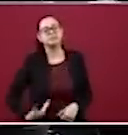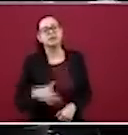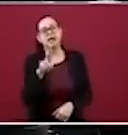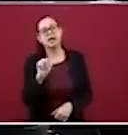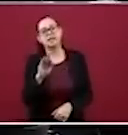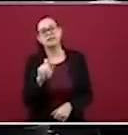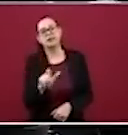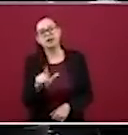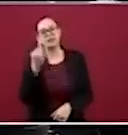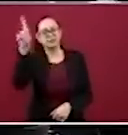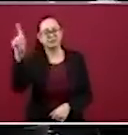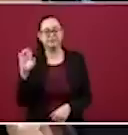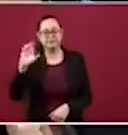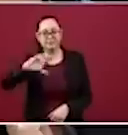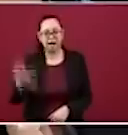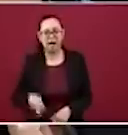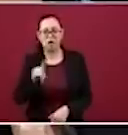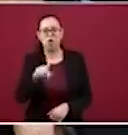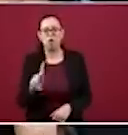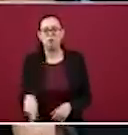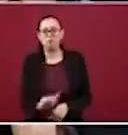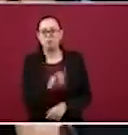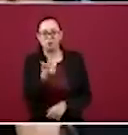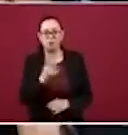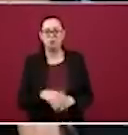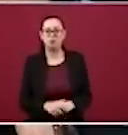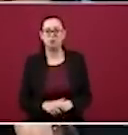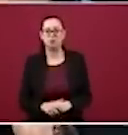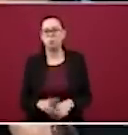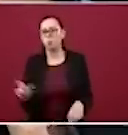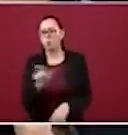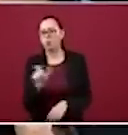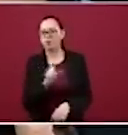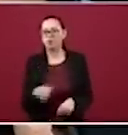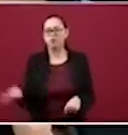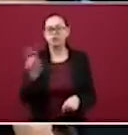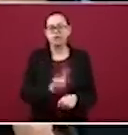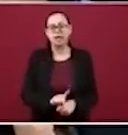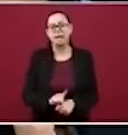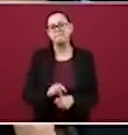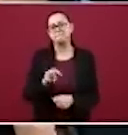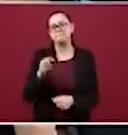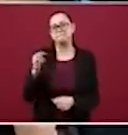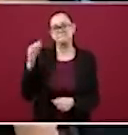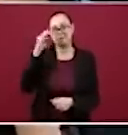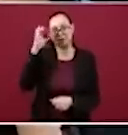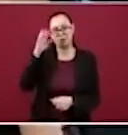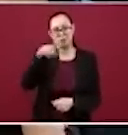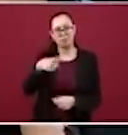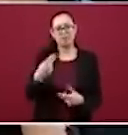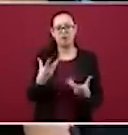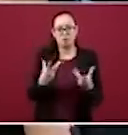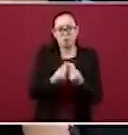Chicago. Presidente, ¿ya tiene definido el día con el canciller Marcelo Ebrard para cumplir el compromiso que usted